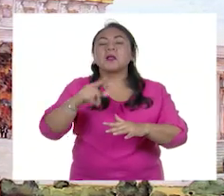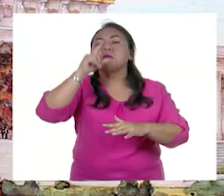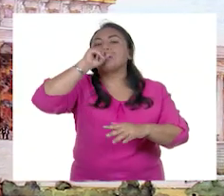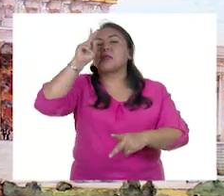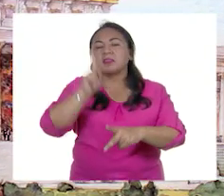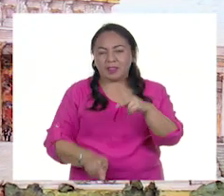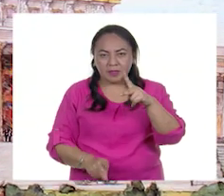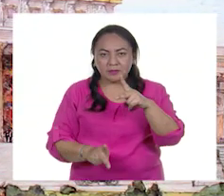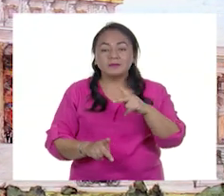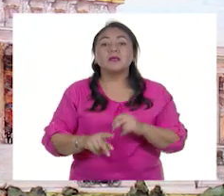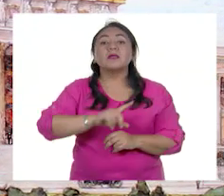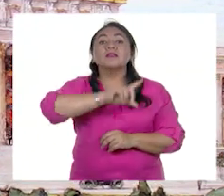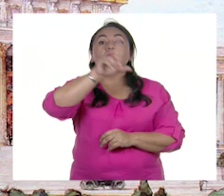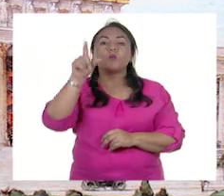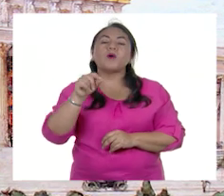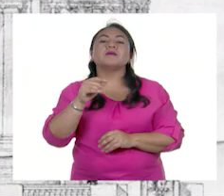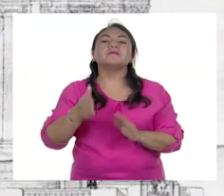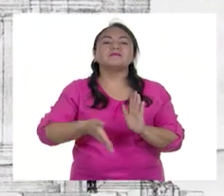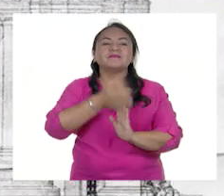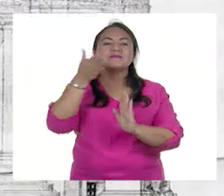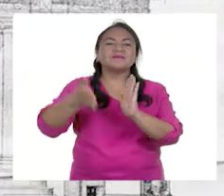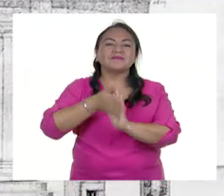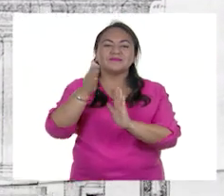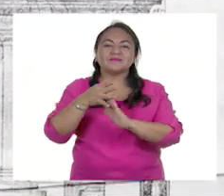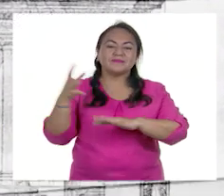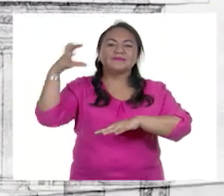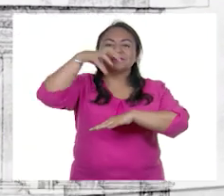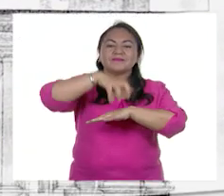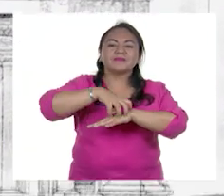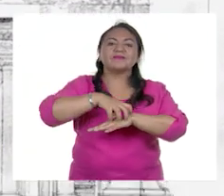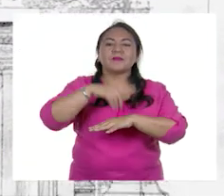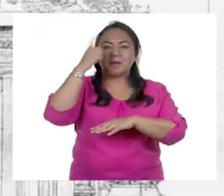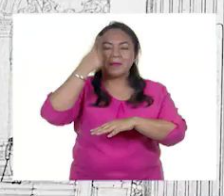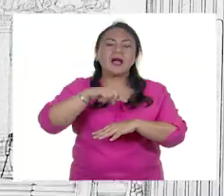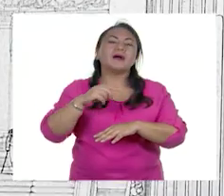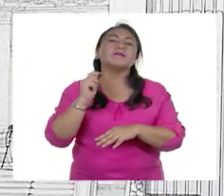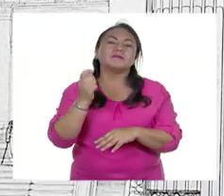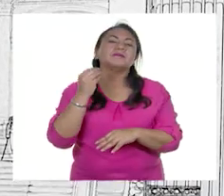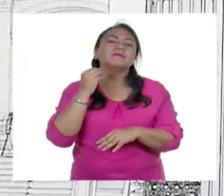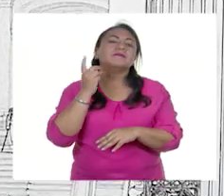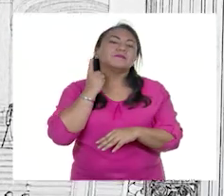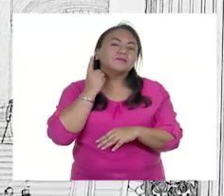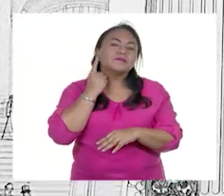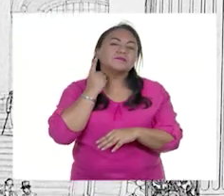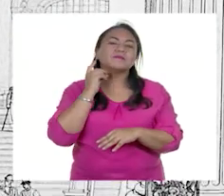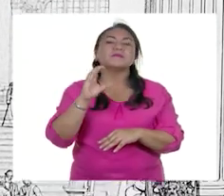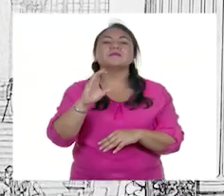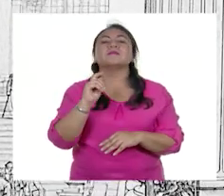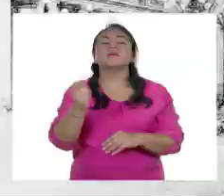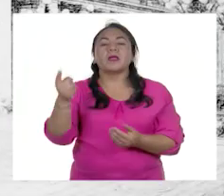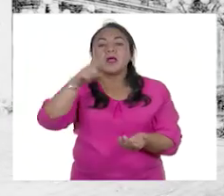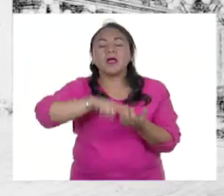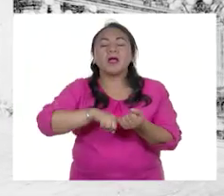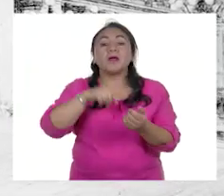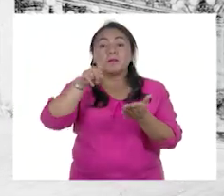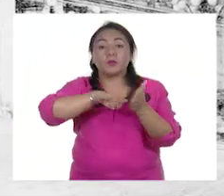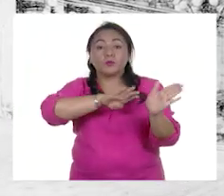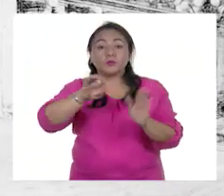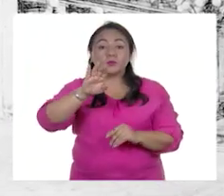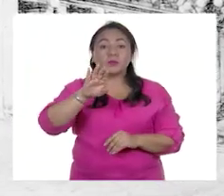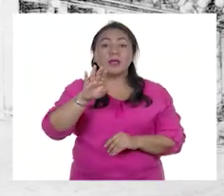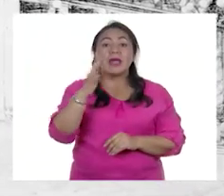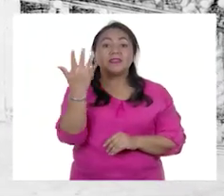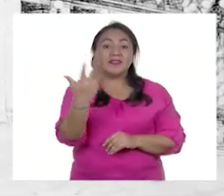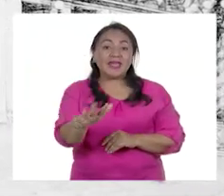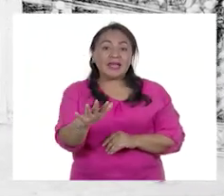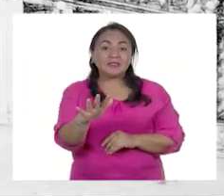más ambicioso fue el Palacio Legislativo, diseñado por el francés Émile Bernard, cuya primera piedra fue puesta en septiembre de